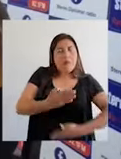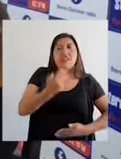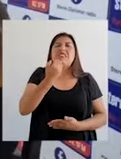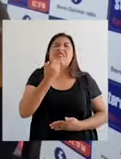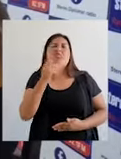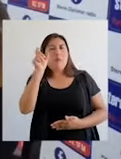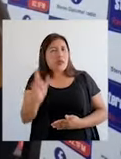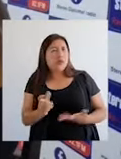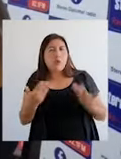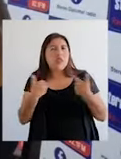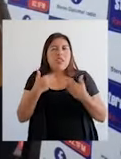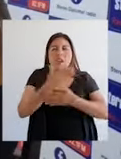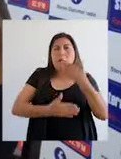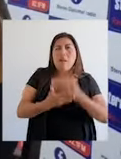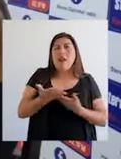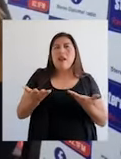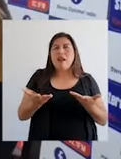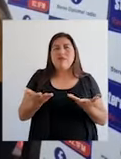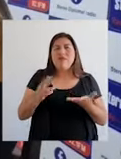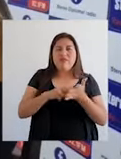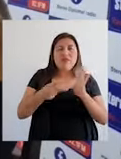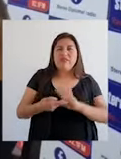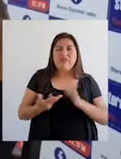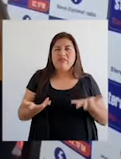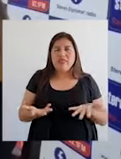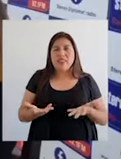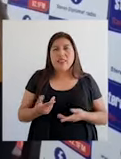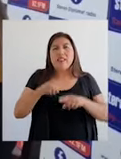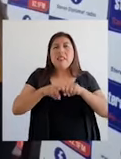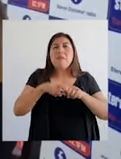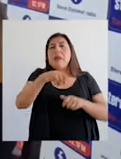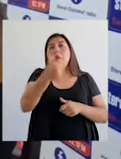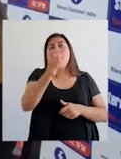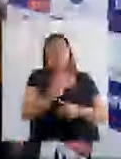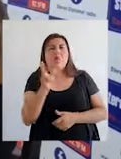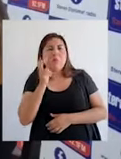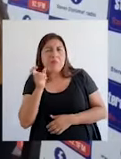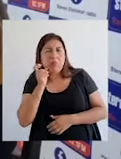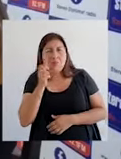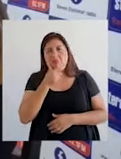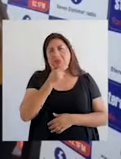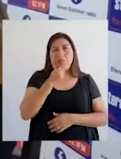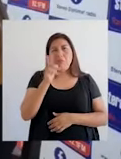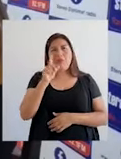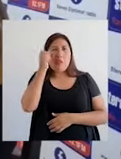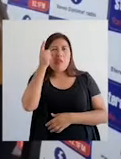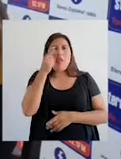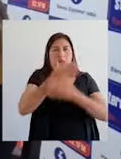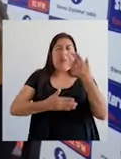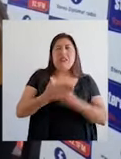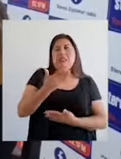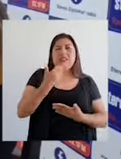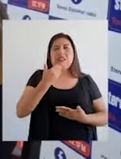que utilizamos la frase, pero ¿qué es una persona con discapacidad? De repente alguien que nos está escuchando y encuadra con la descripción que usted nos va a